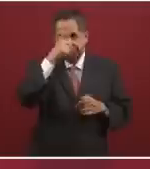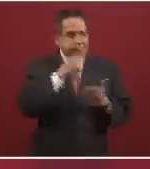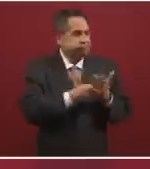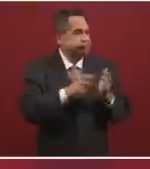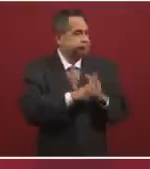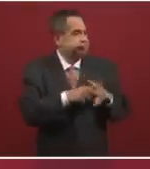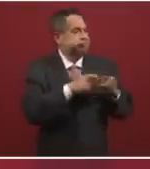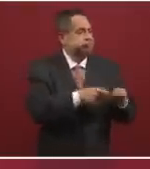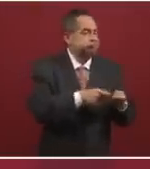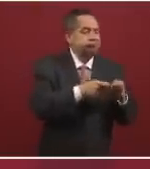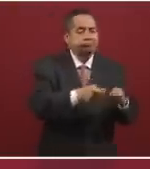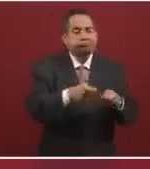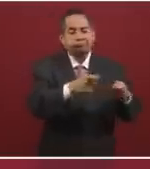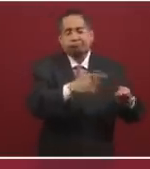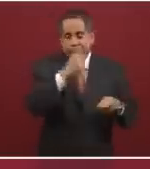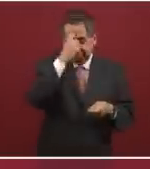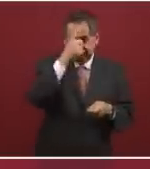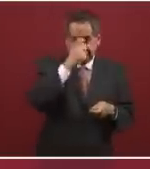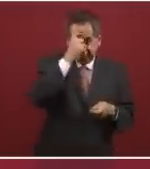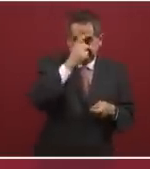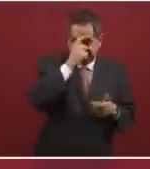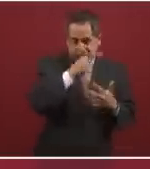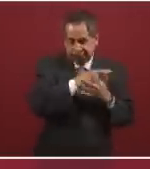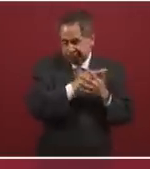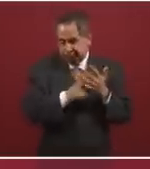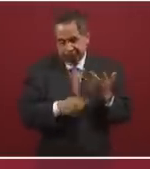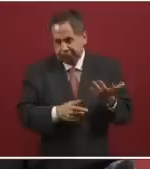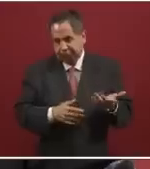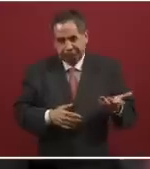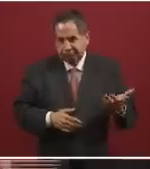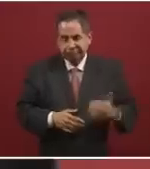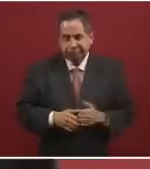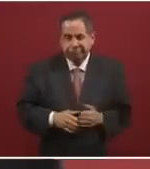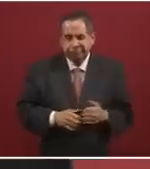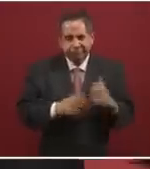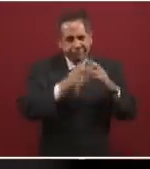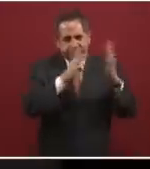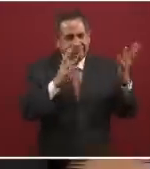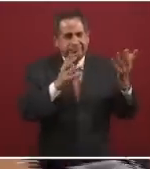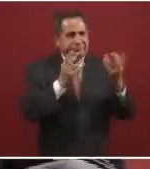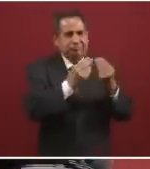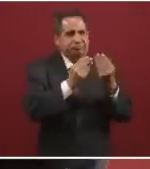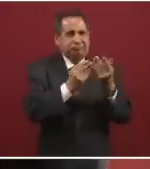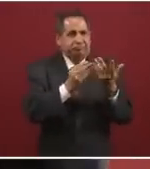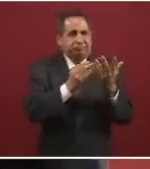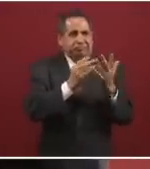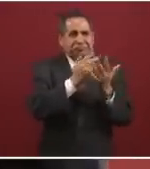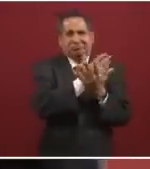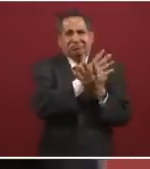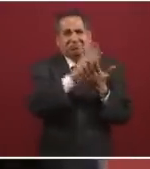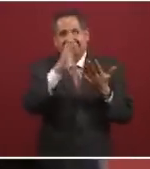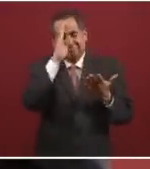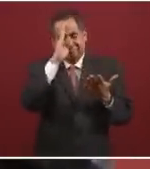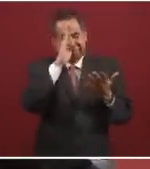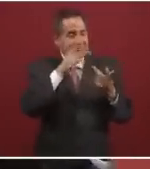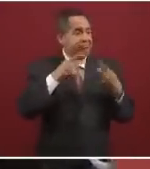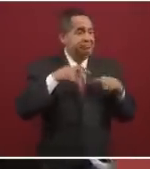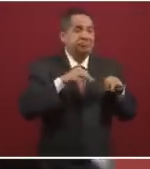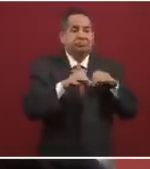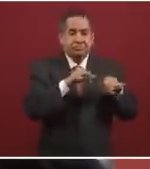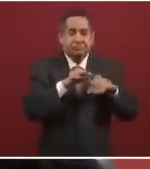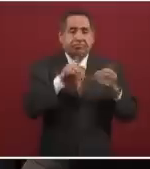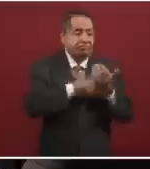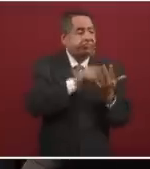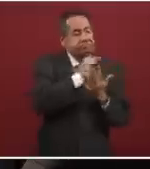burocráticos de todo, una constelación de